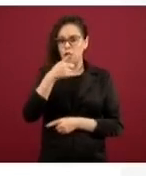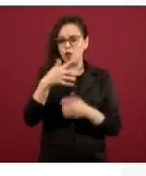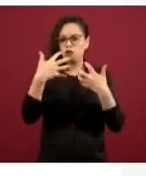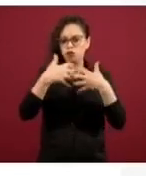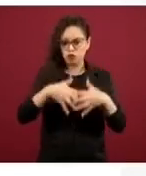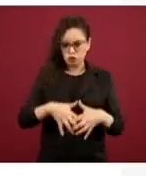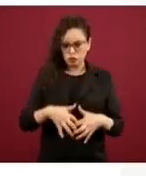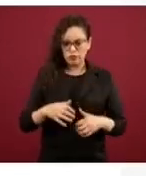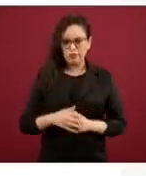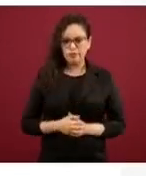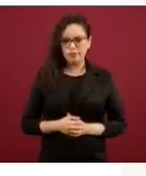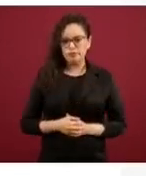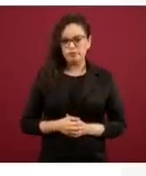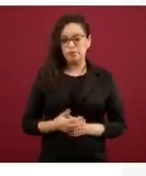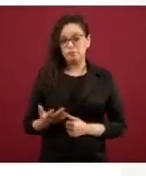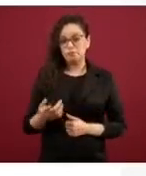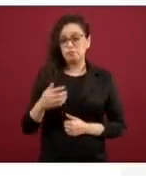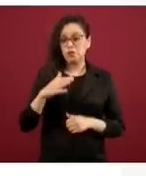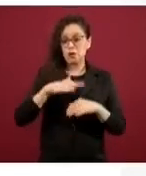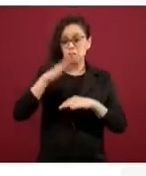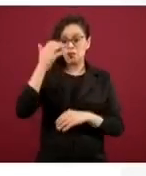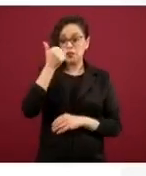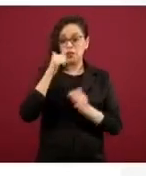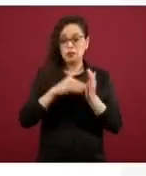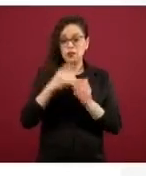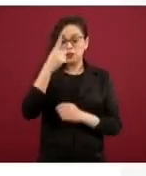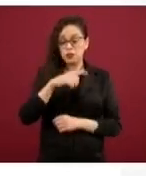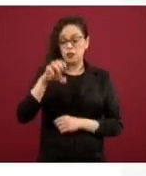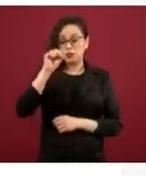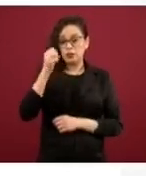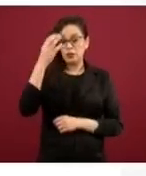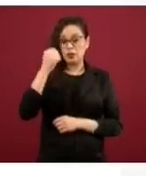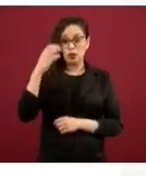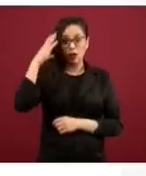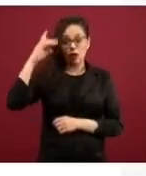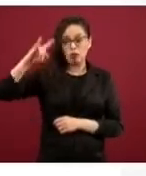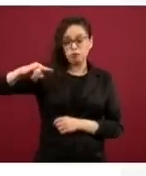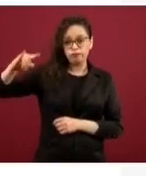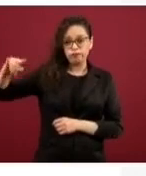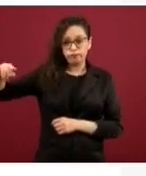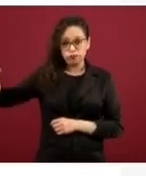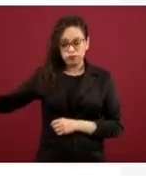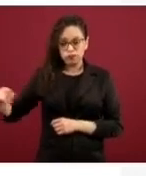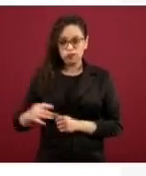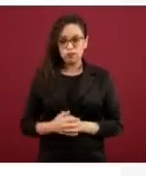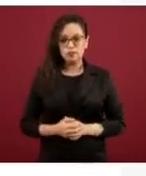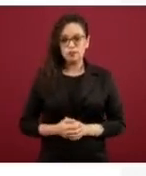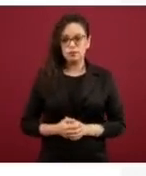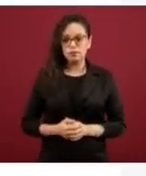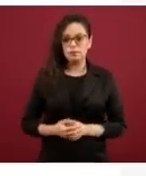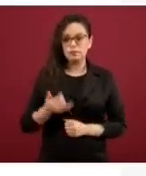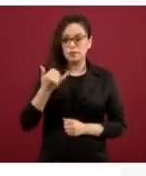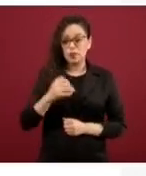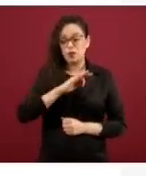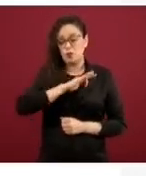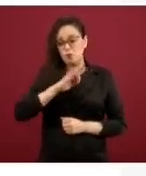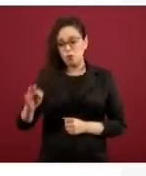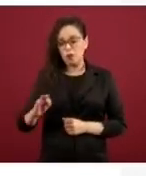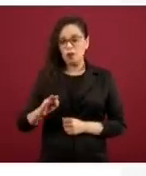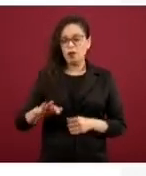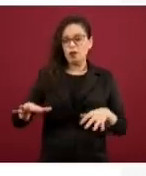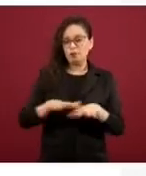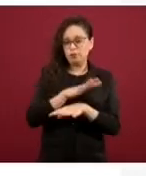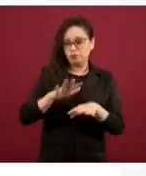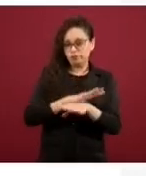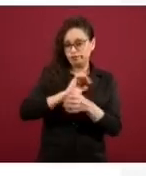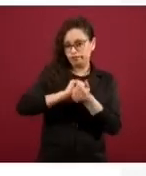de más de 6 mil 169 camas y con la posibilidad de una conversión a más de mil